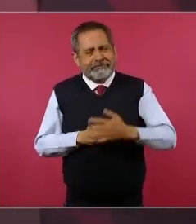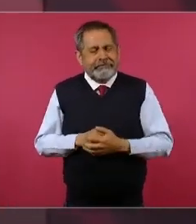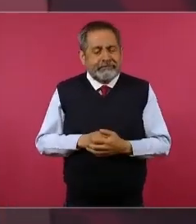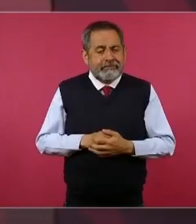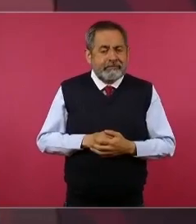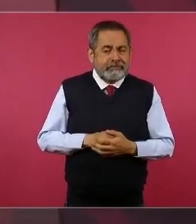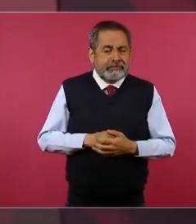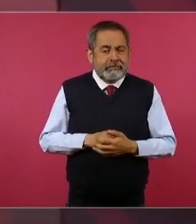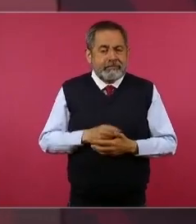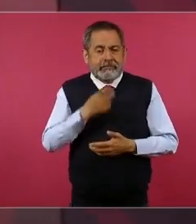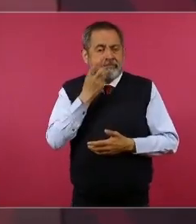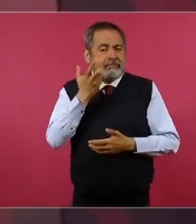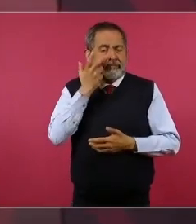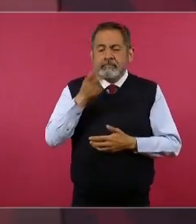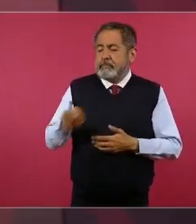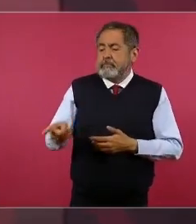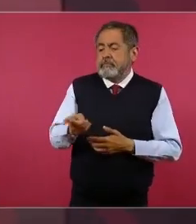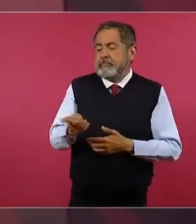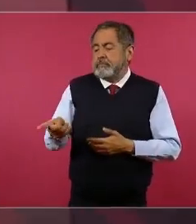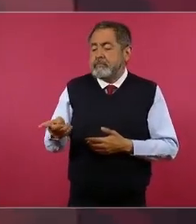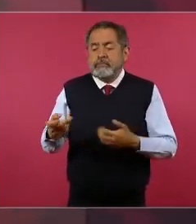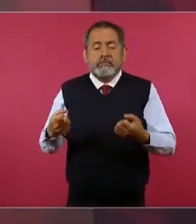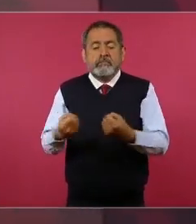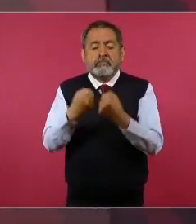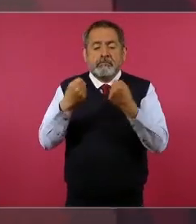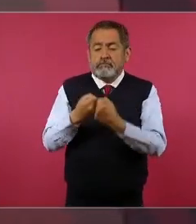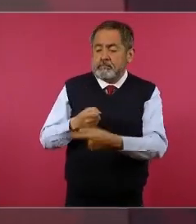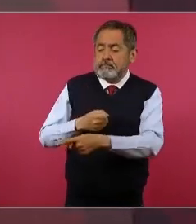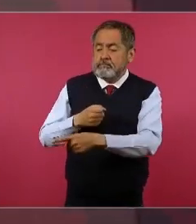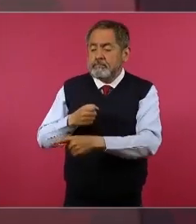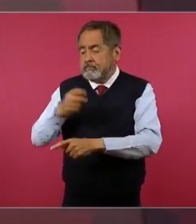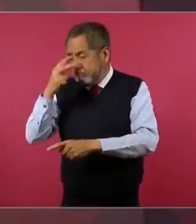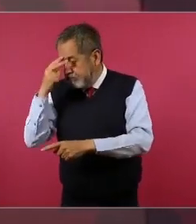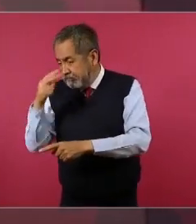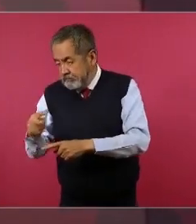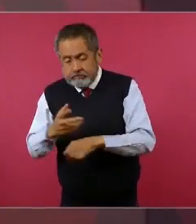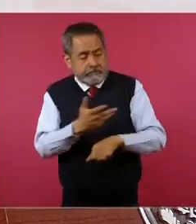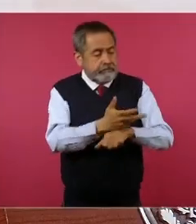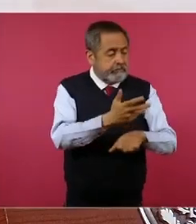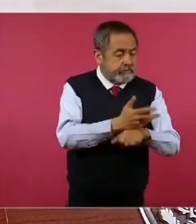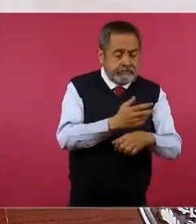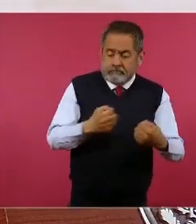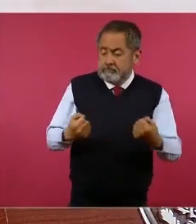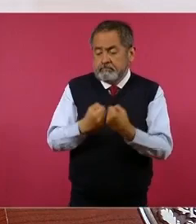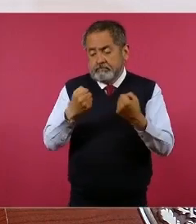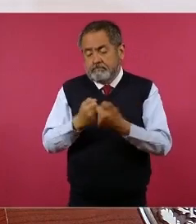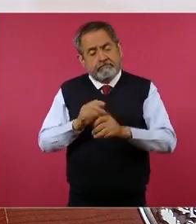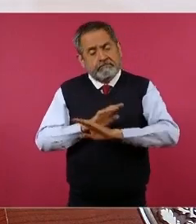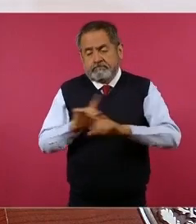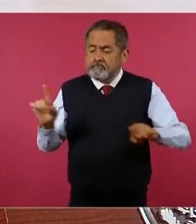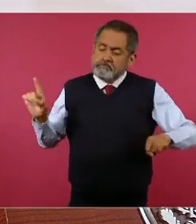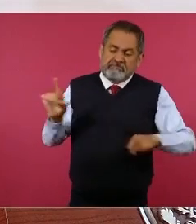se había dado un enfrentamiento entre tropas mexicanas y estadounidenses